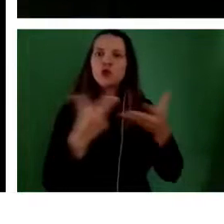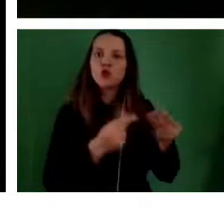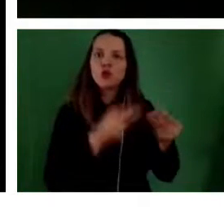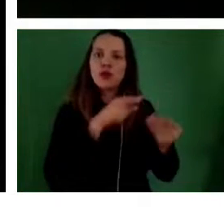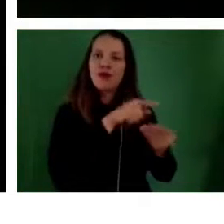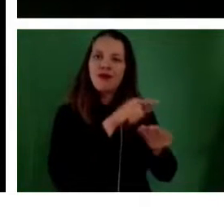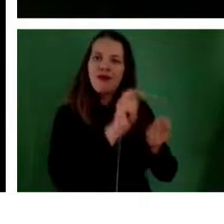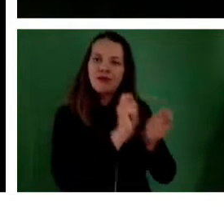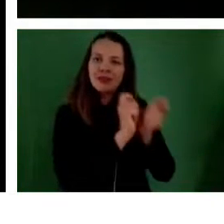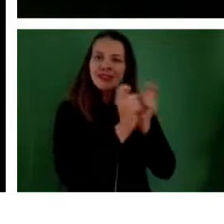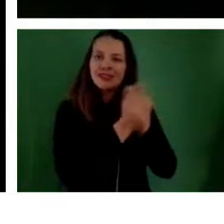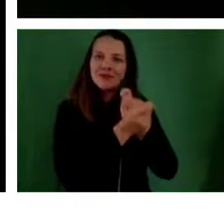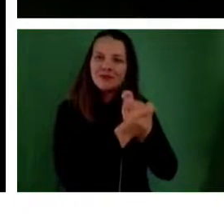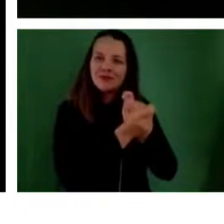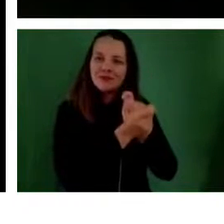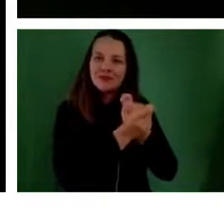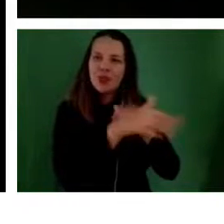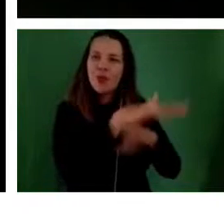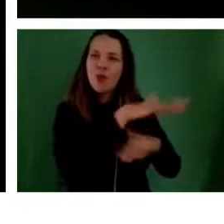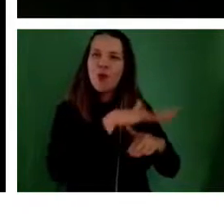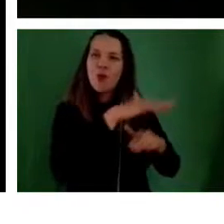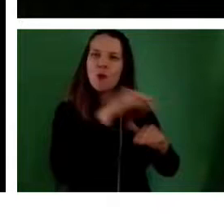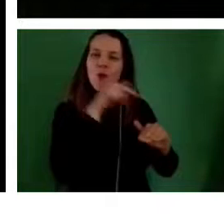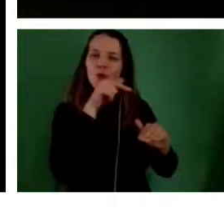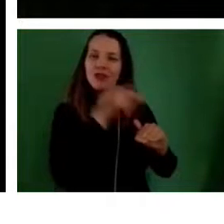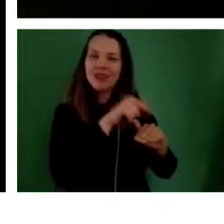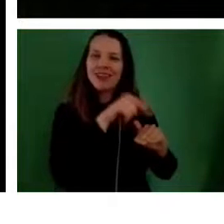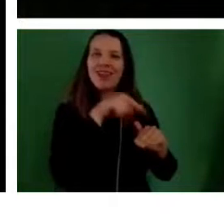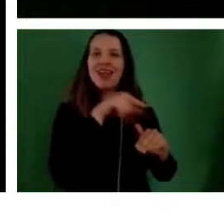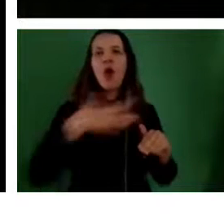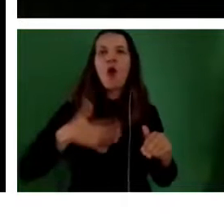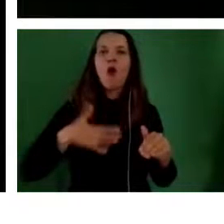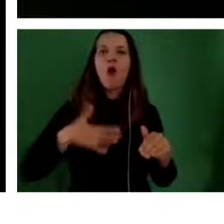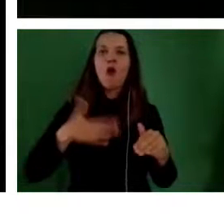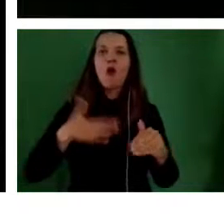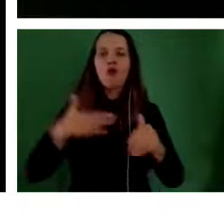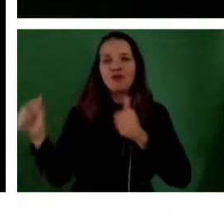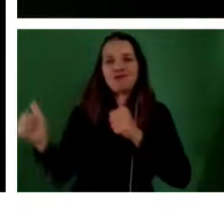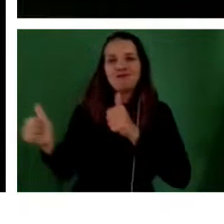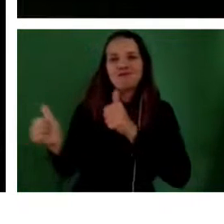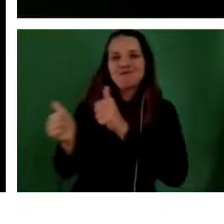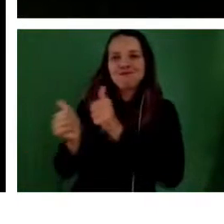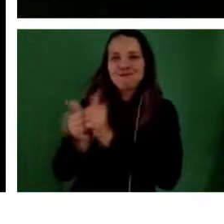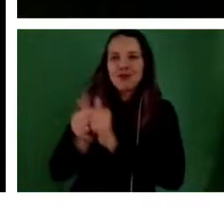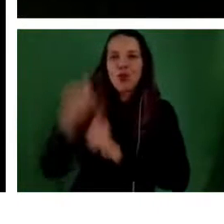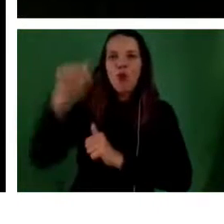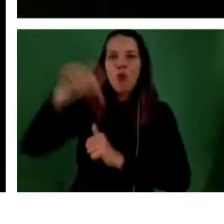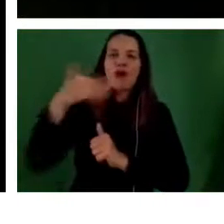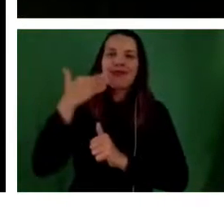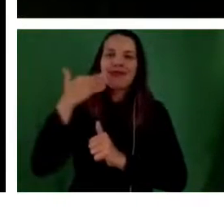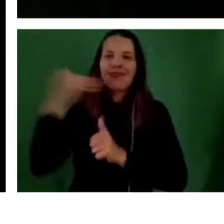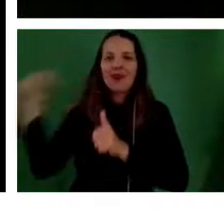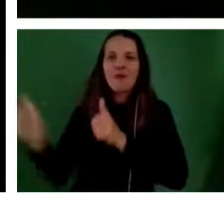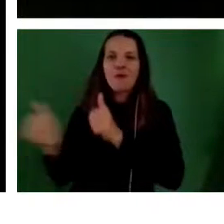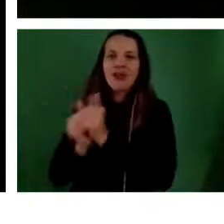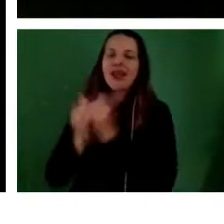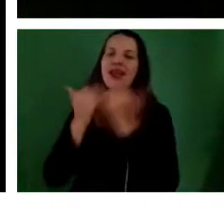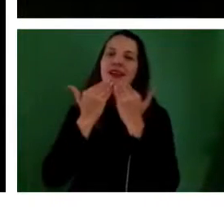mí es realmente un gusto poder tenerlo a Jaime acompañándonos esta tarde. Muchas gracias.